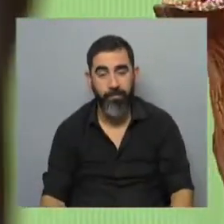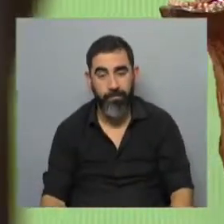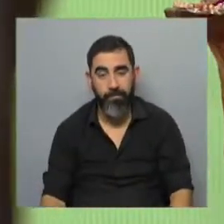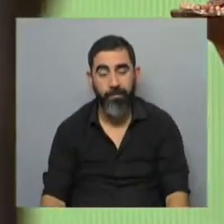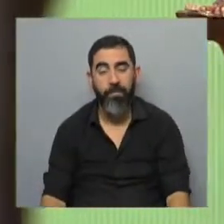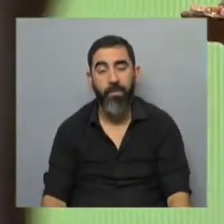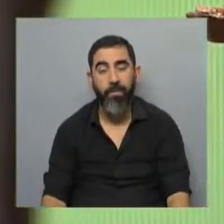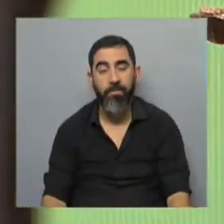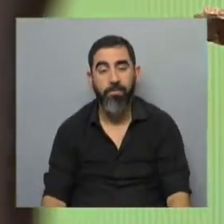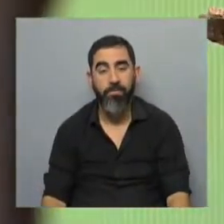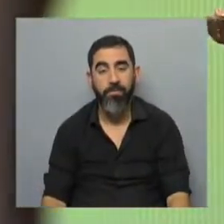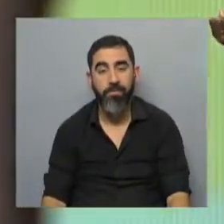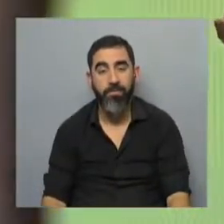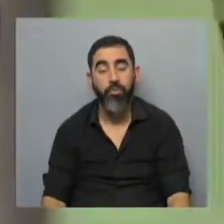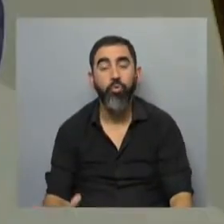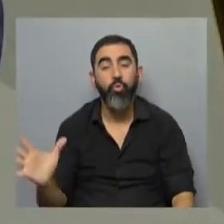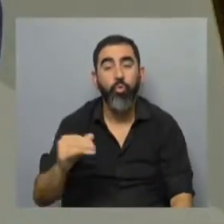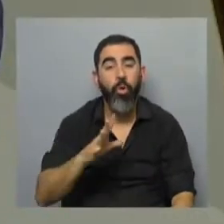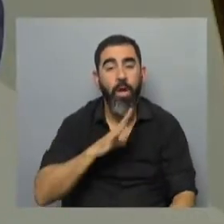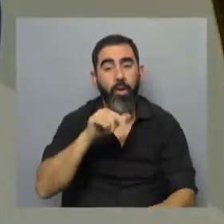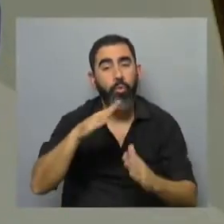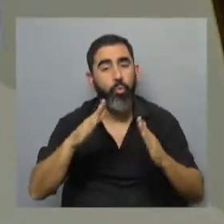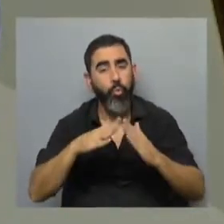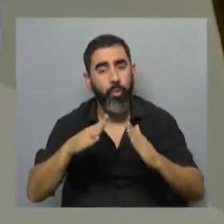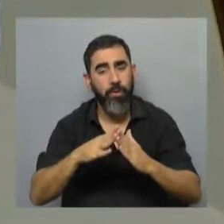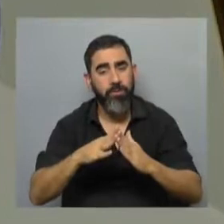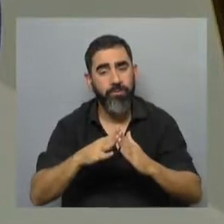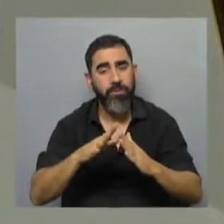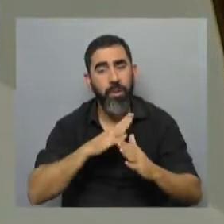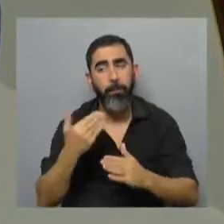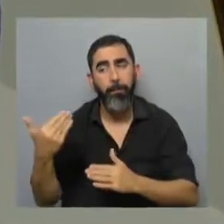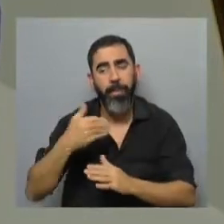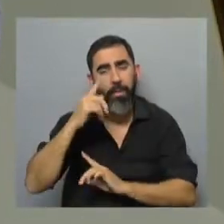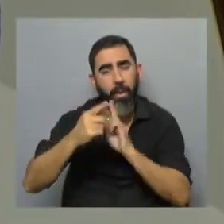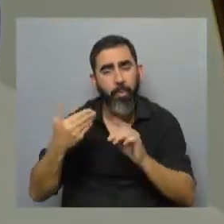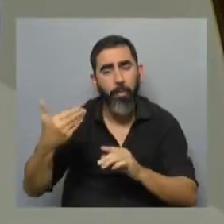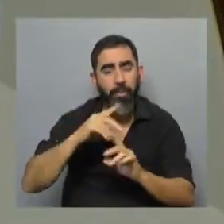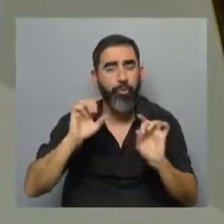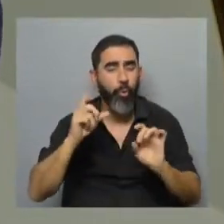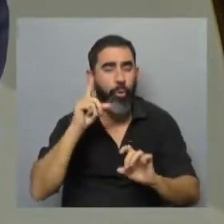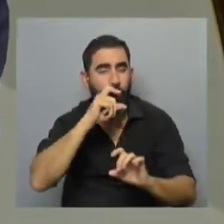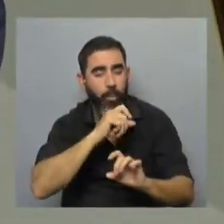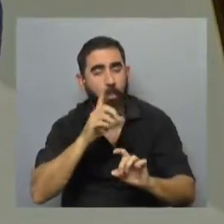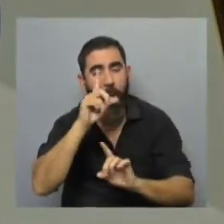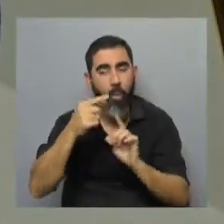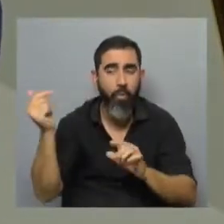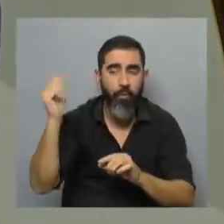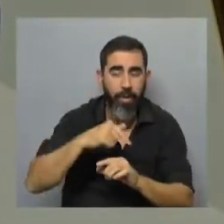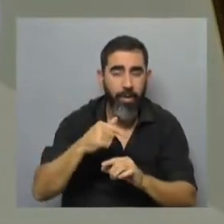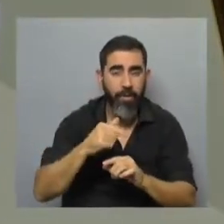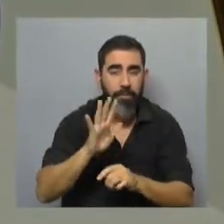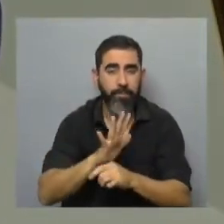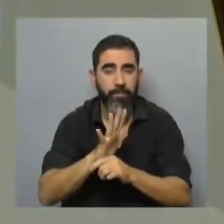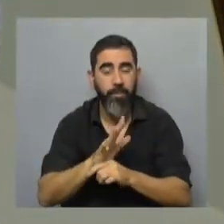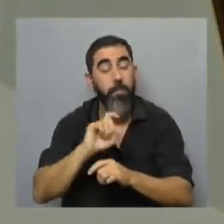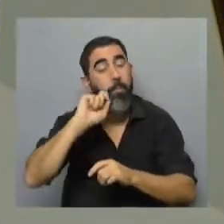esperaba. Está bien. Todos estos los tenés contigo. ¿Has recibido alguna pedida? Además de lo que fue para Tacuarembó, ¿se te ha acercado a alguien ya como para decir,